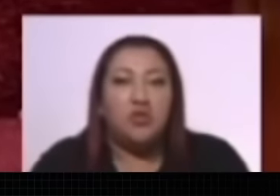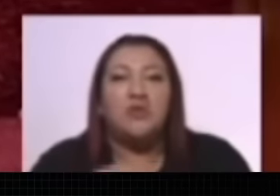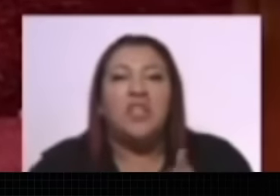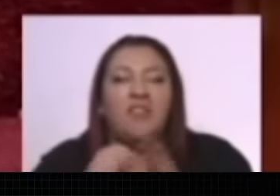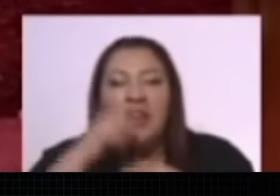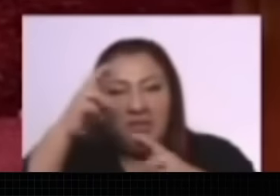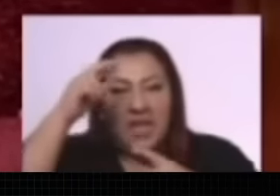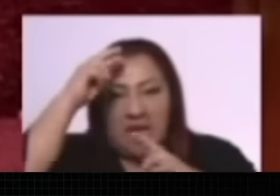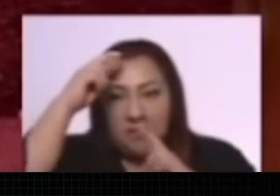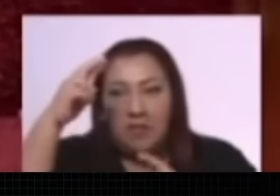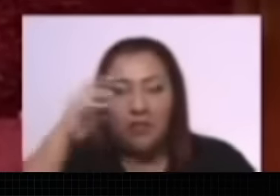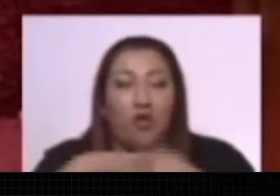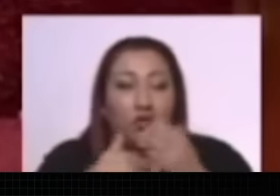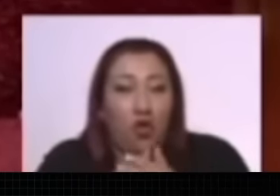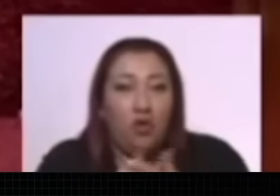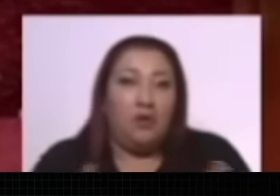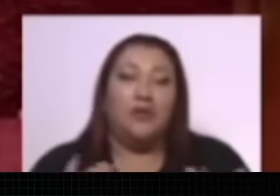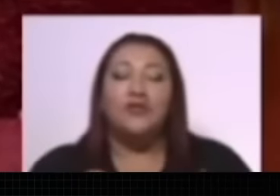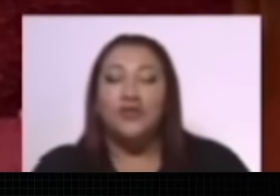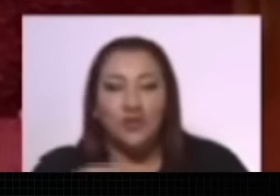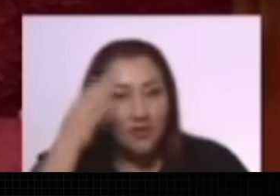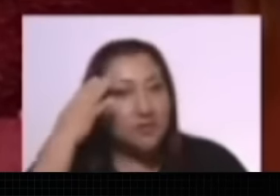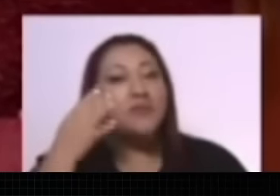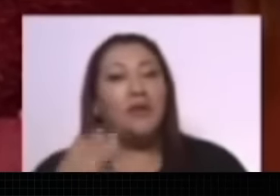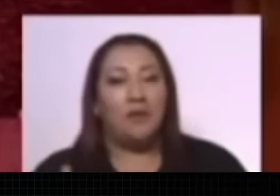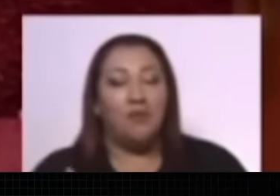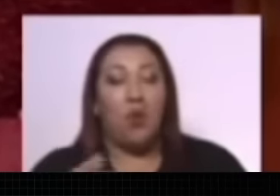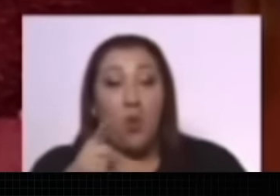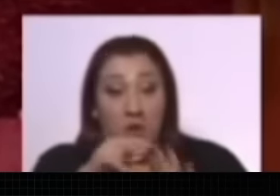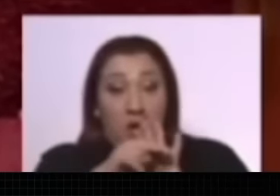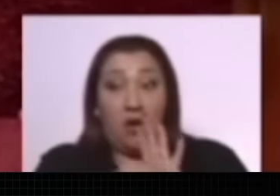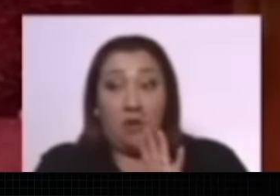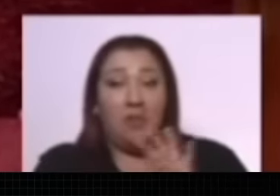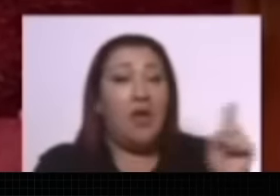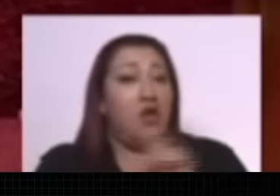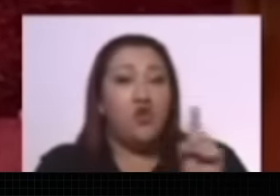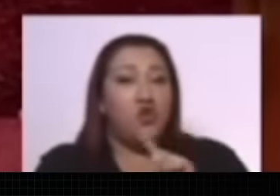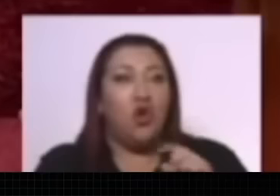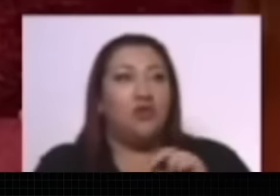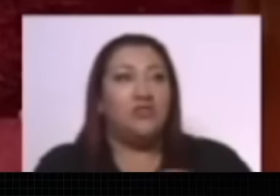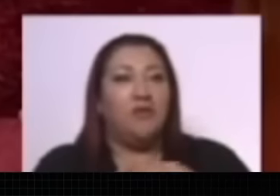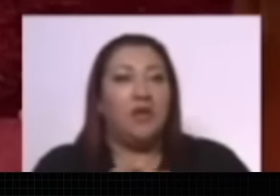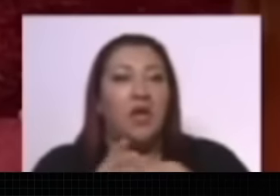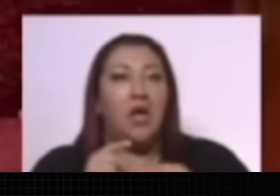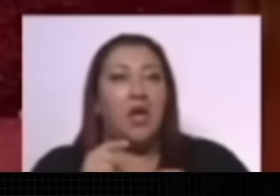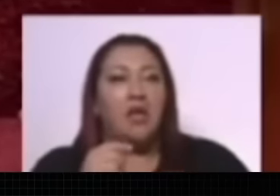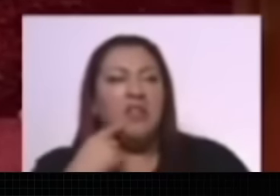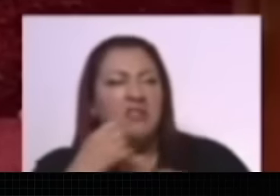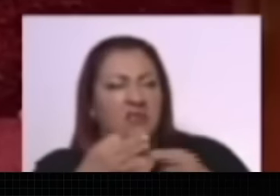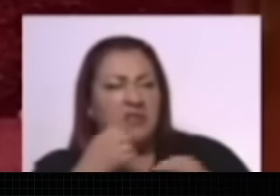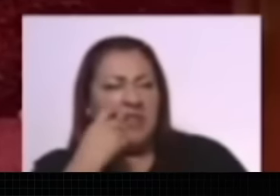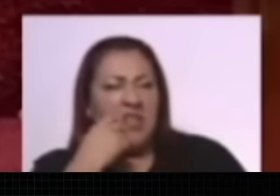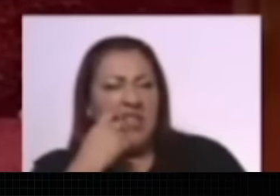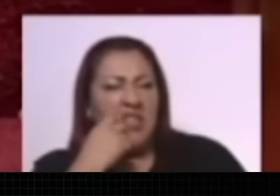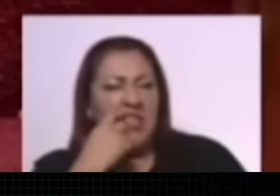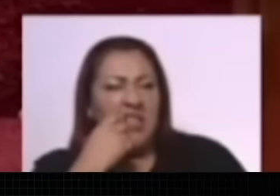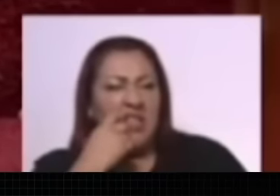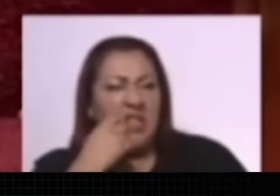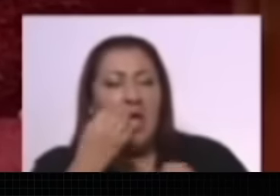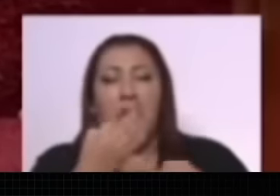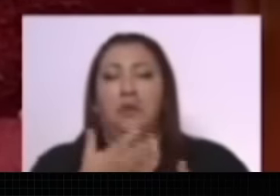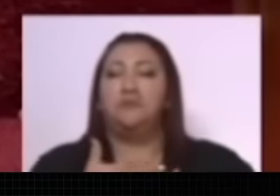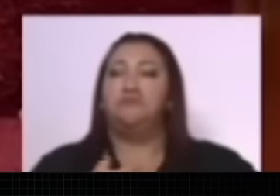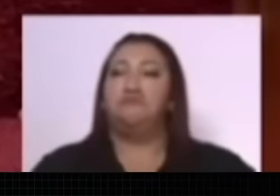democrático? Nosotros sabemos que una norma no se interpreta de una manera